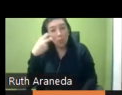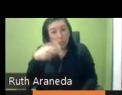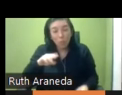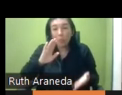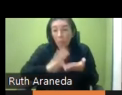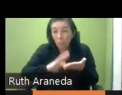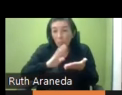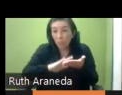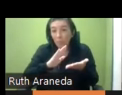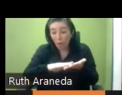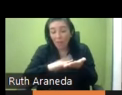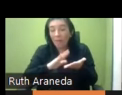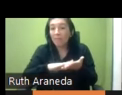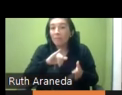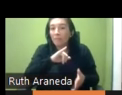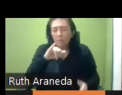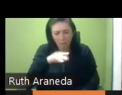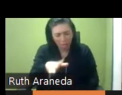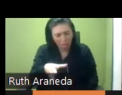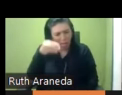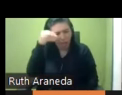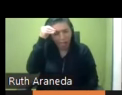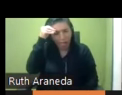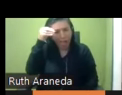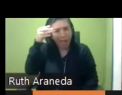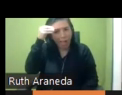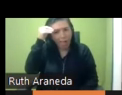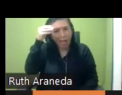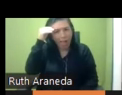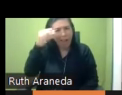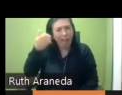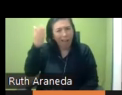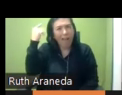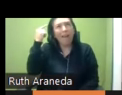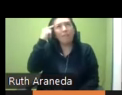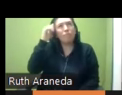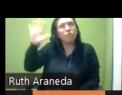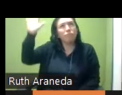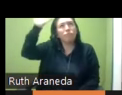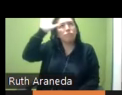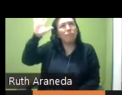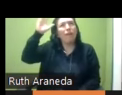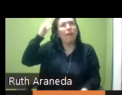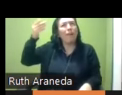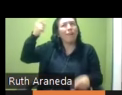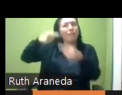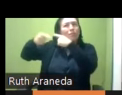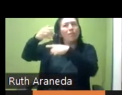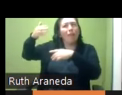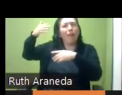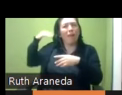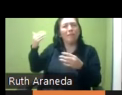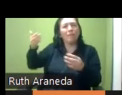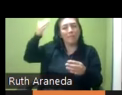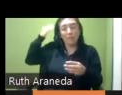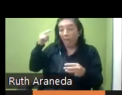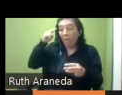esa forma alcanzar una comprensión de lo que ocurrió en el pasado y tener herramientas para entender